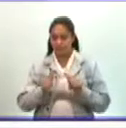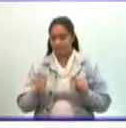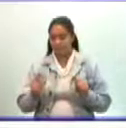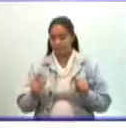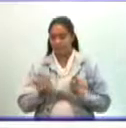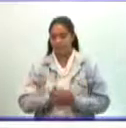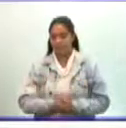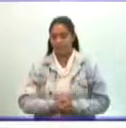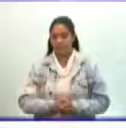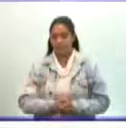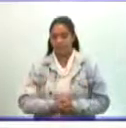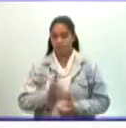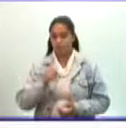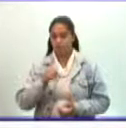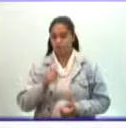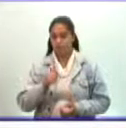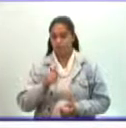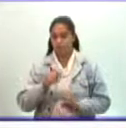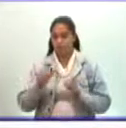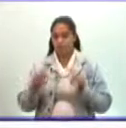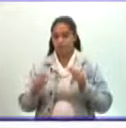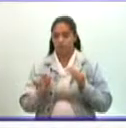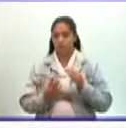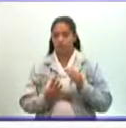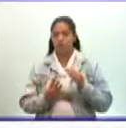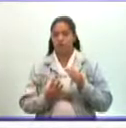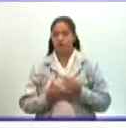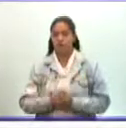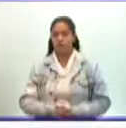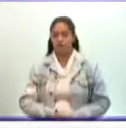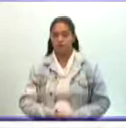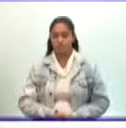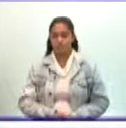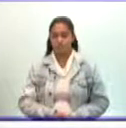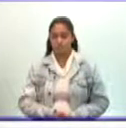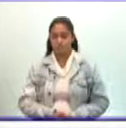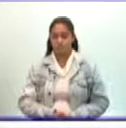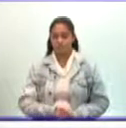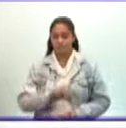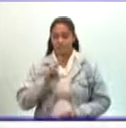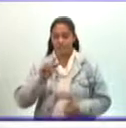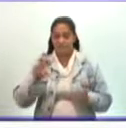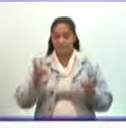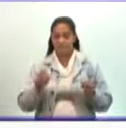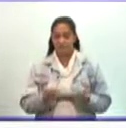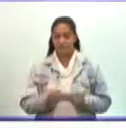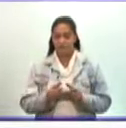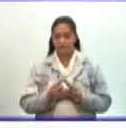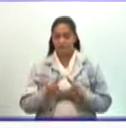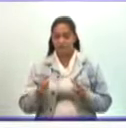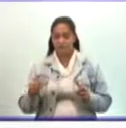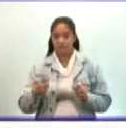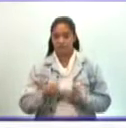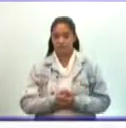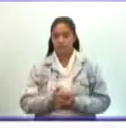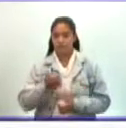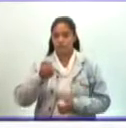es 1:4, y que tenemos el valor del segmento